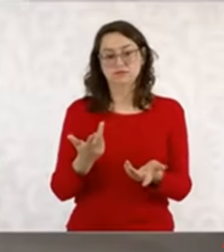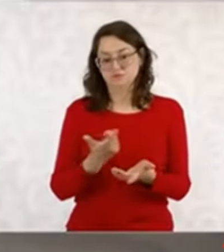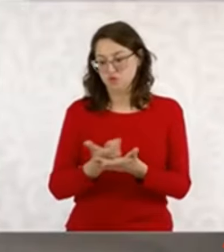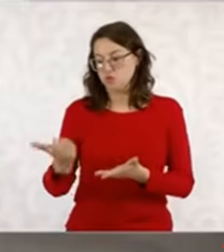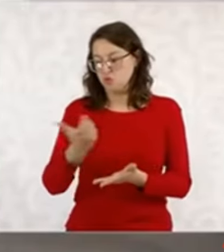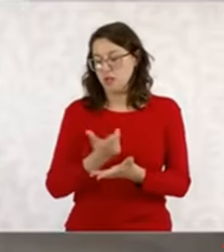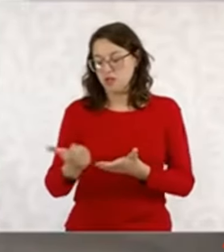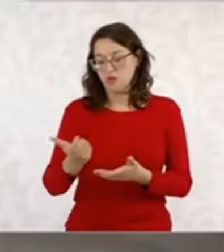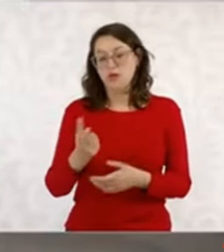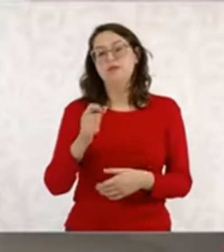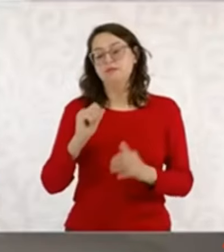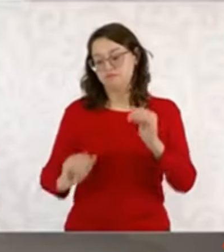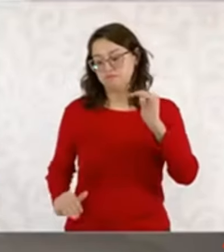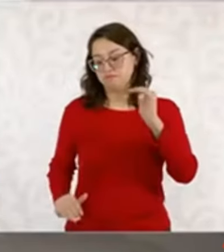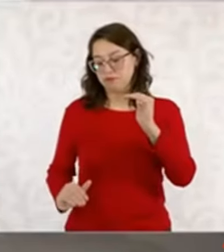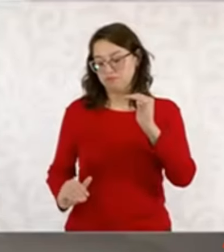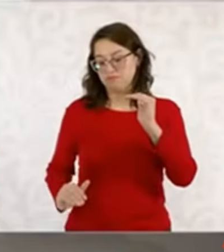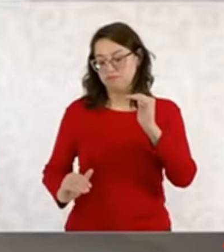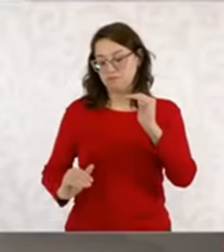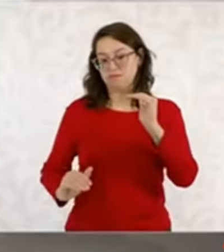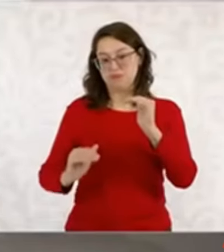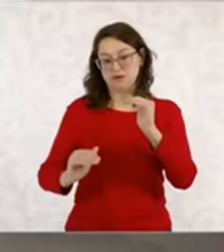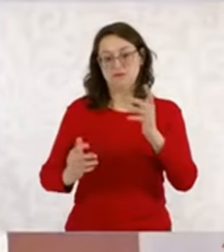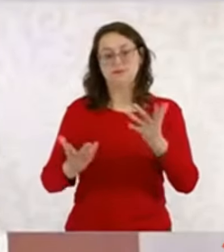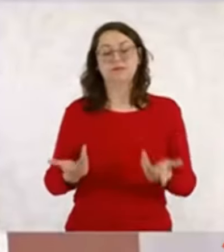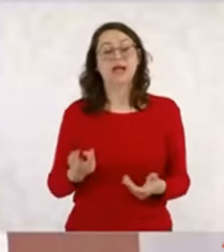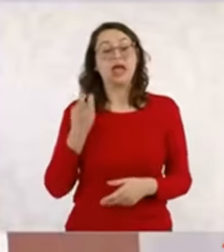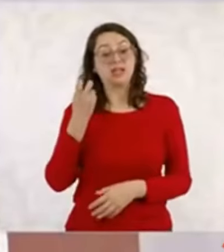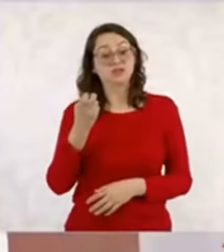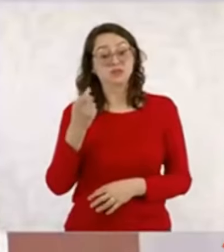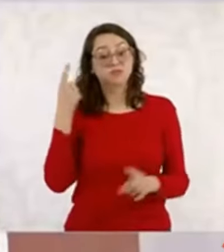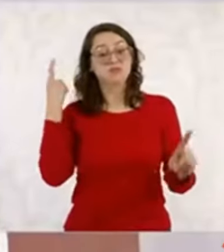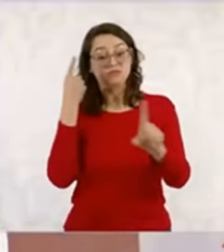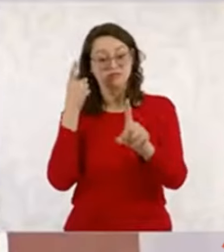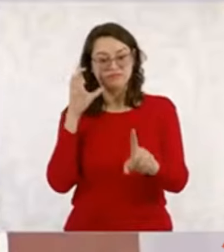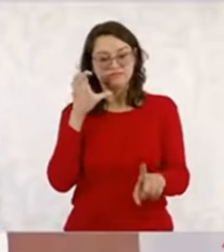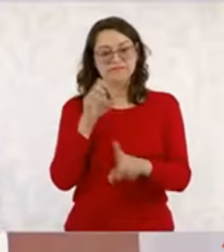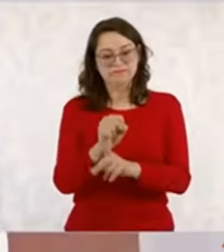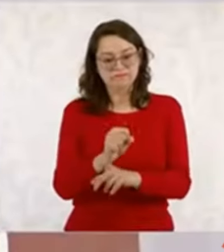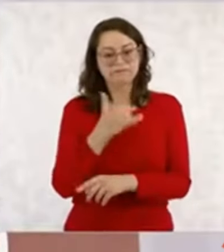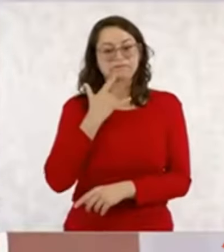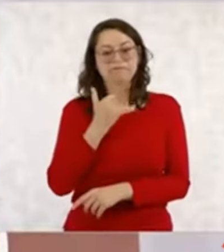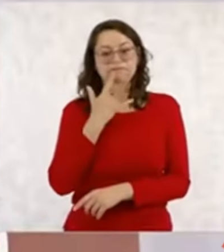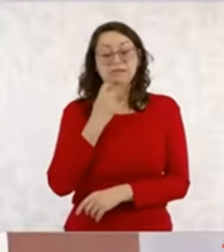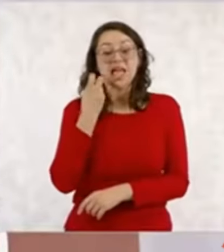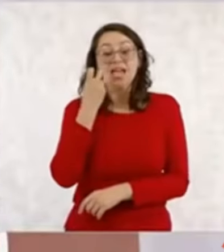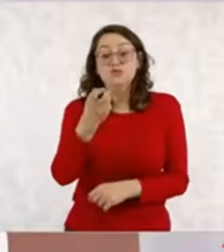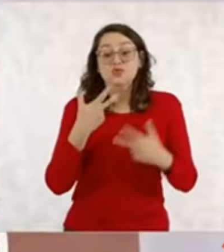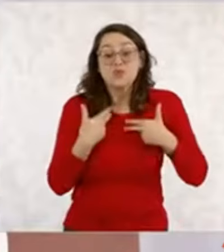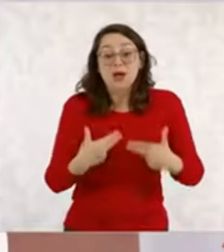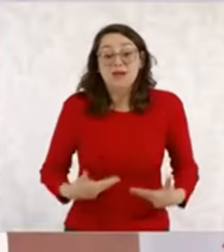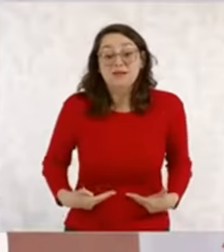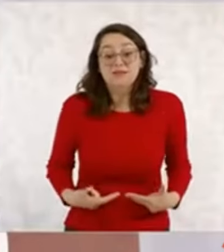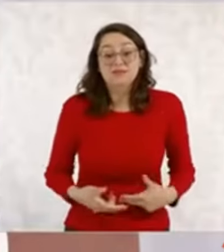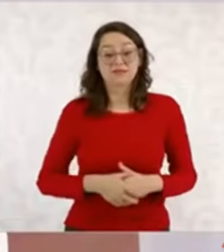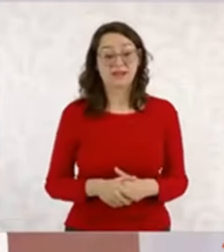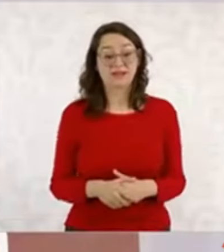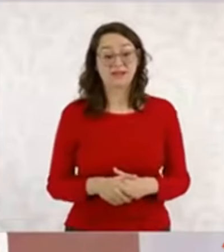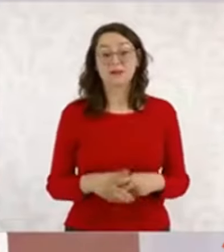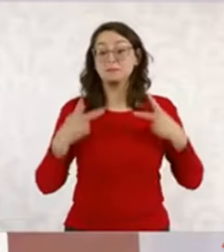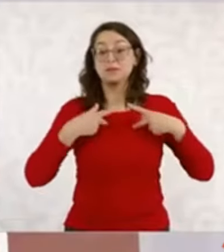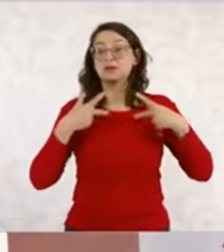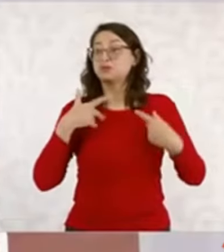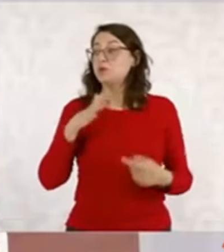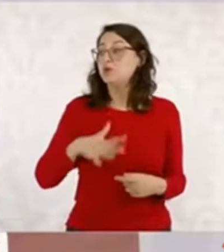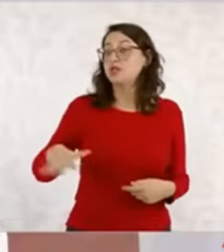Por eso luchamos. Eso es lo que quiere decir ser humanistas, que la gente viva